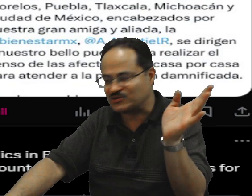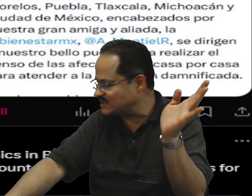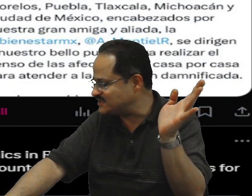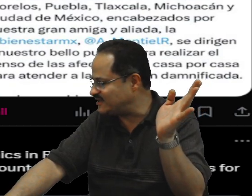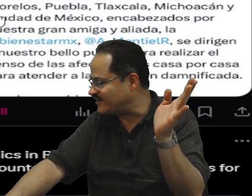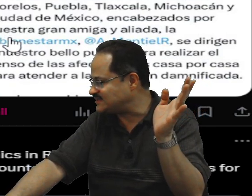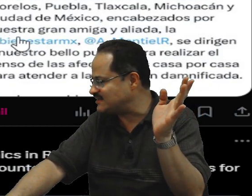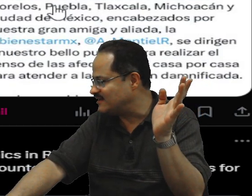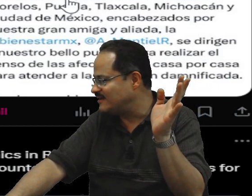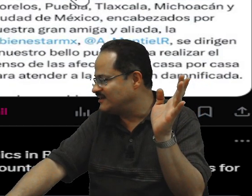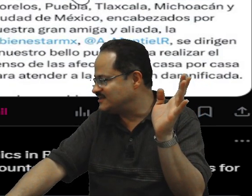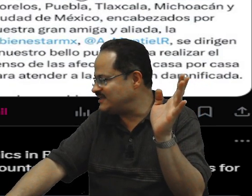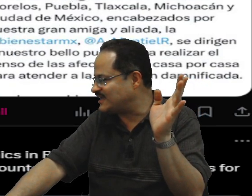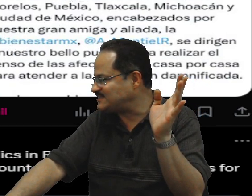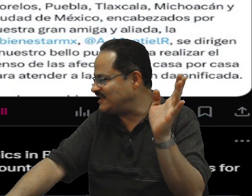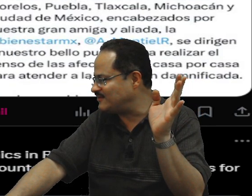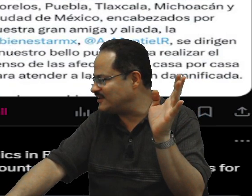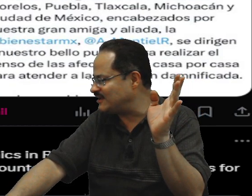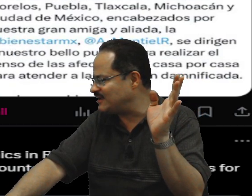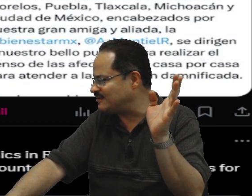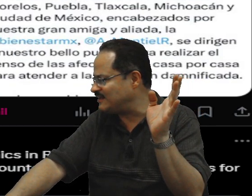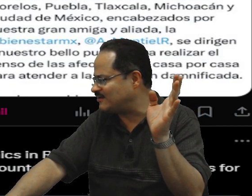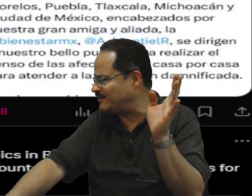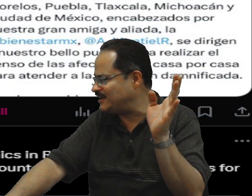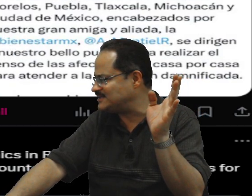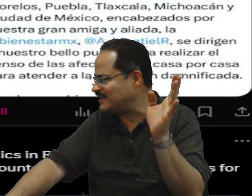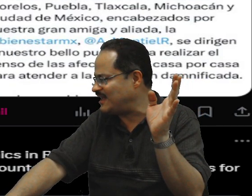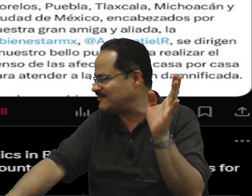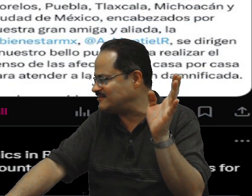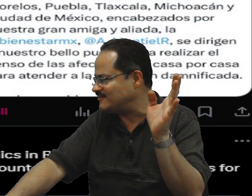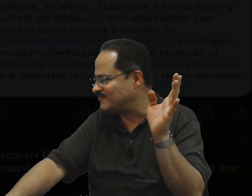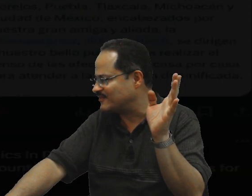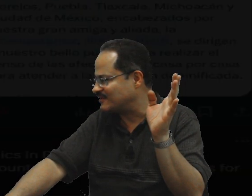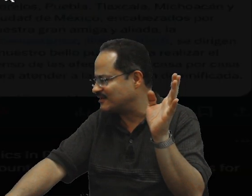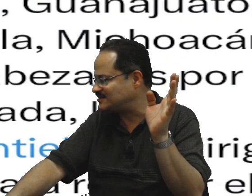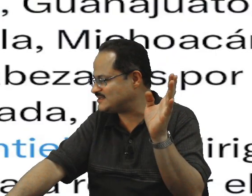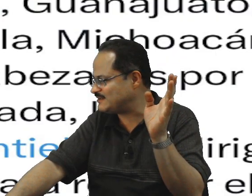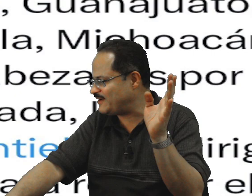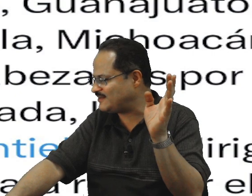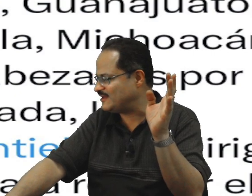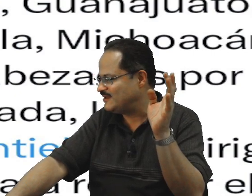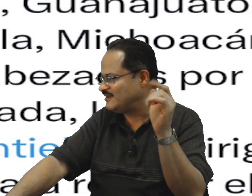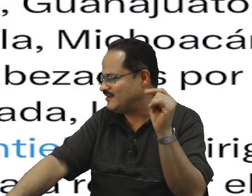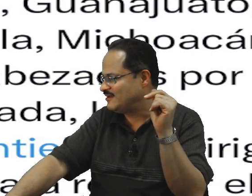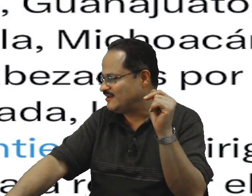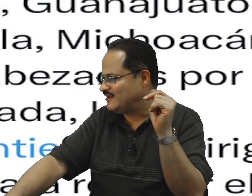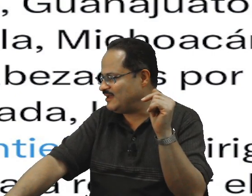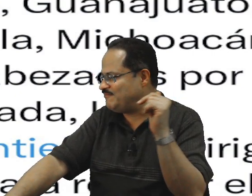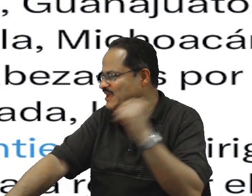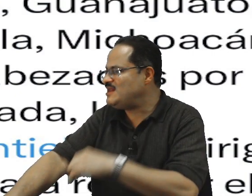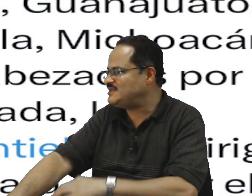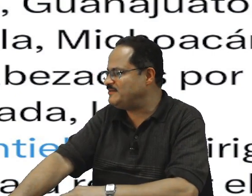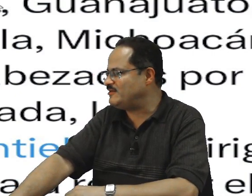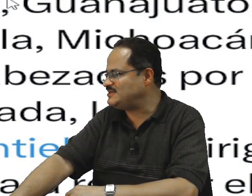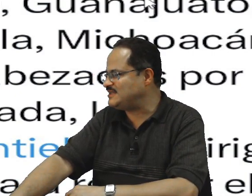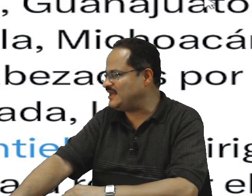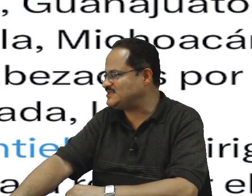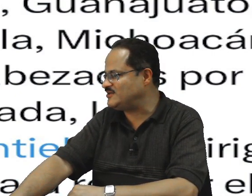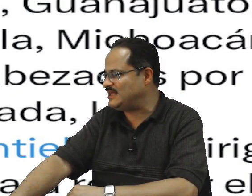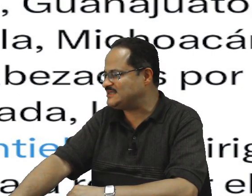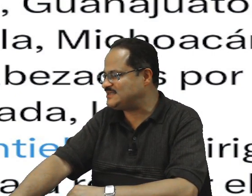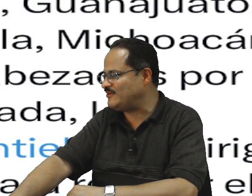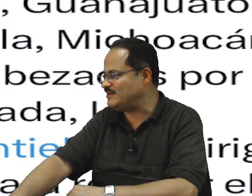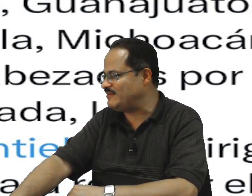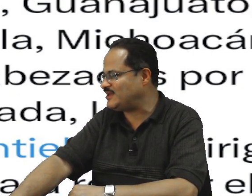votos así de fácil y aquí está donde dijo evely Salgado No aquí está esta parte eh 1000 servidores de la